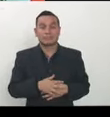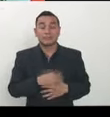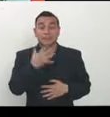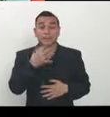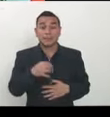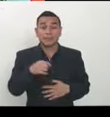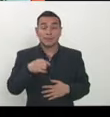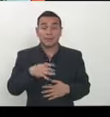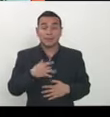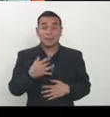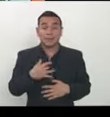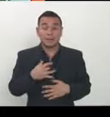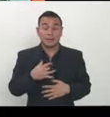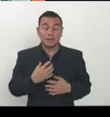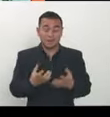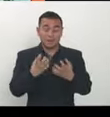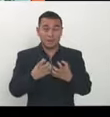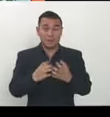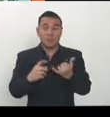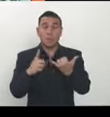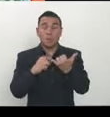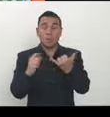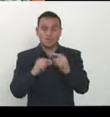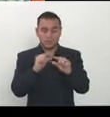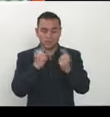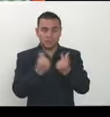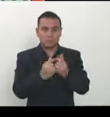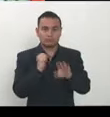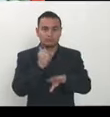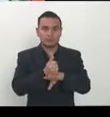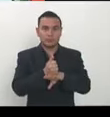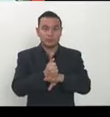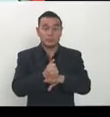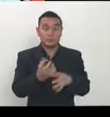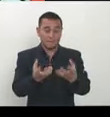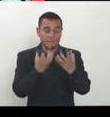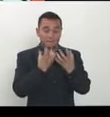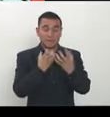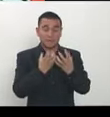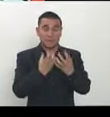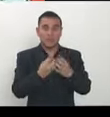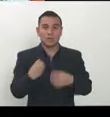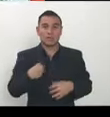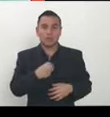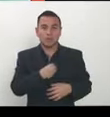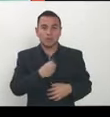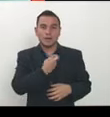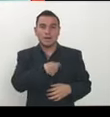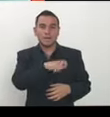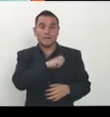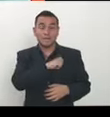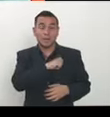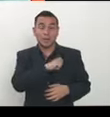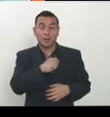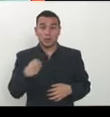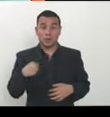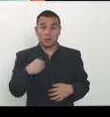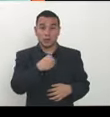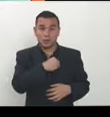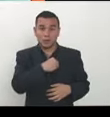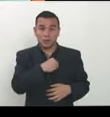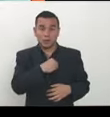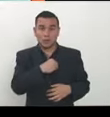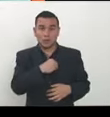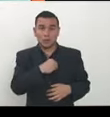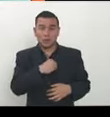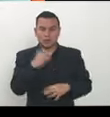Estoy en un montón de grupos de WhatsApp con médicos de toda España. Médicos intensivistas, médicos internistas, médicos